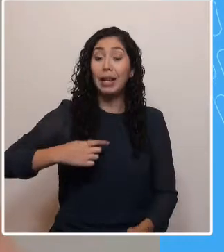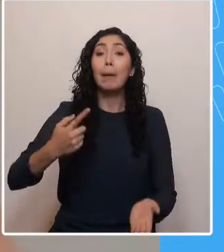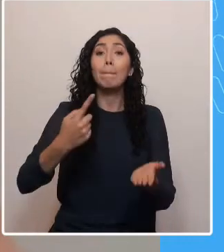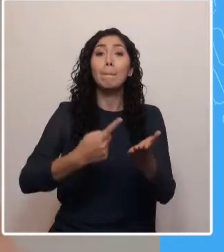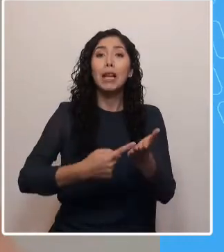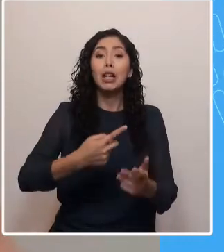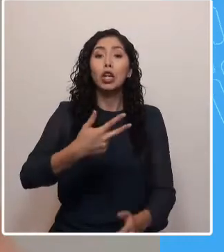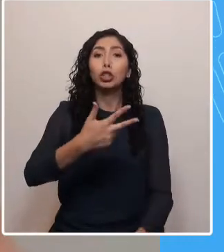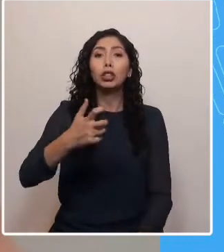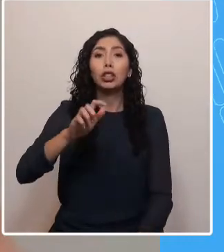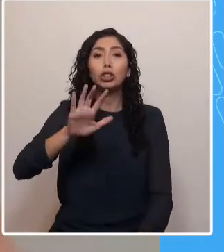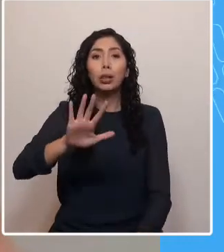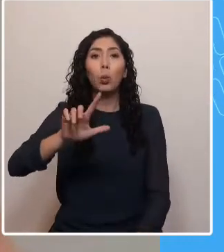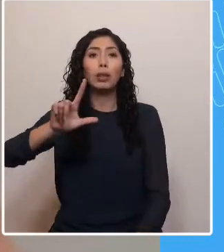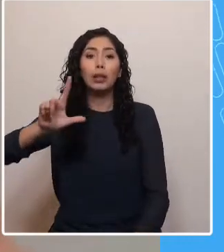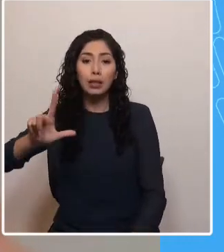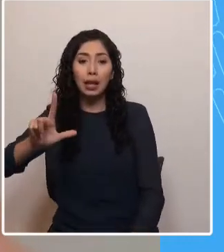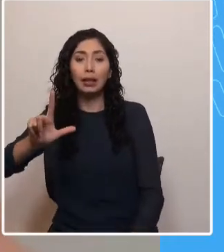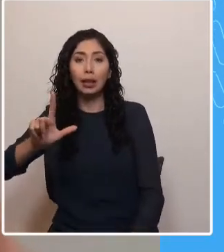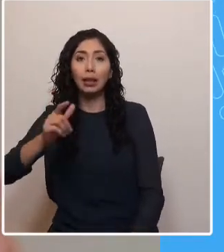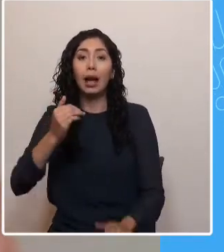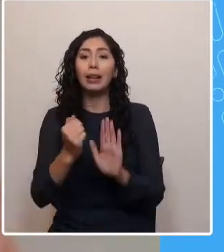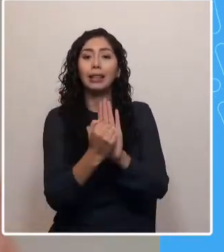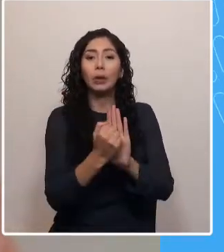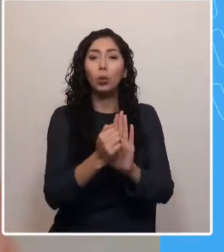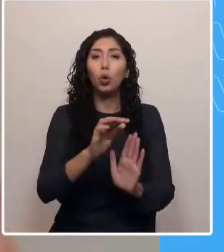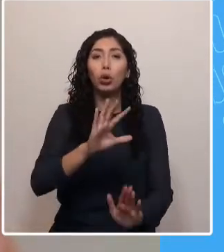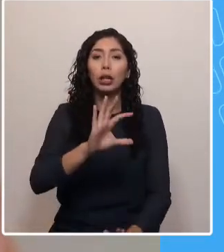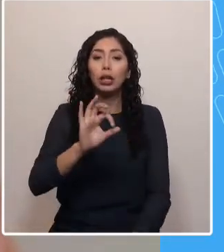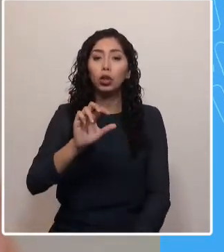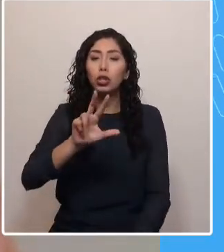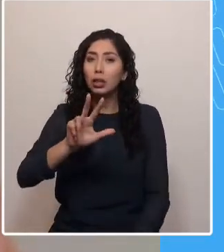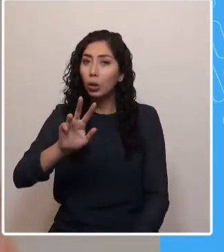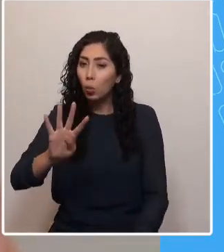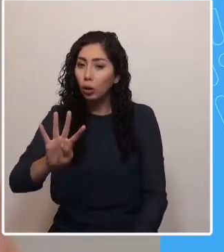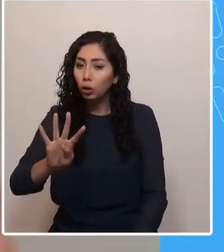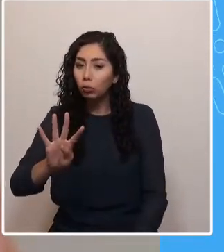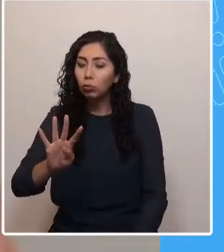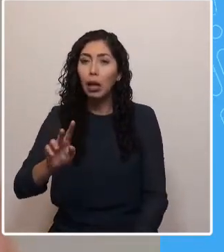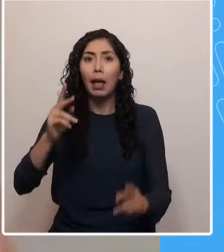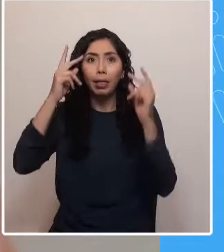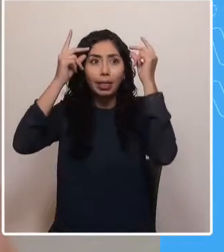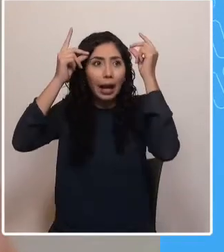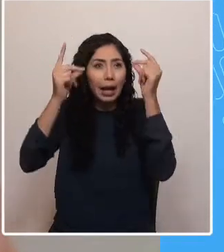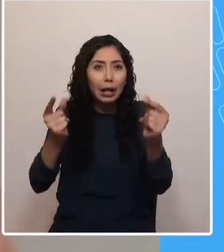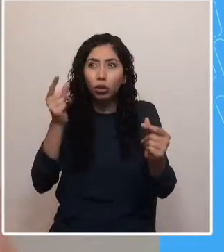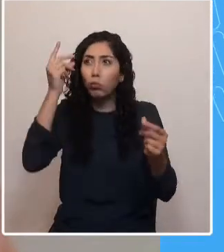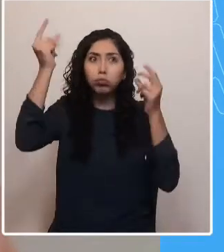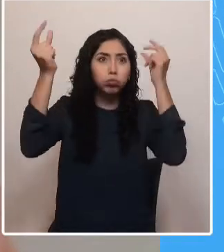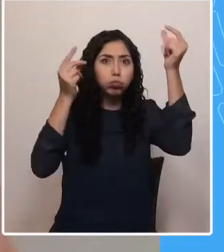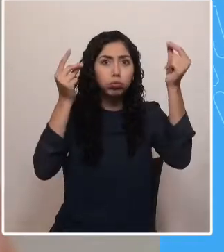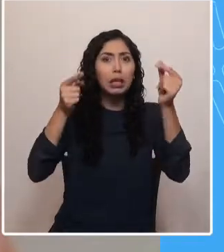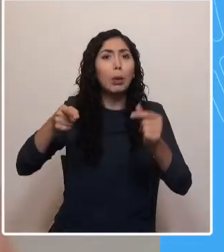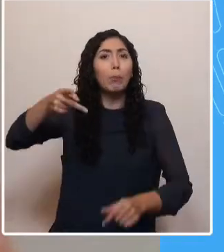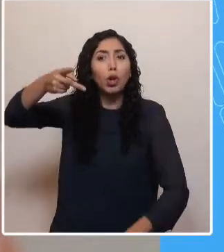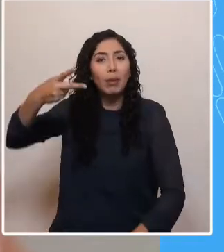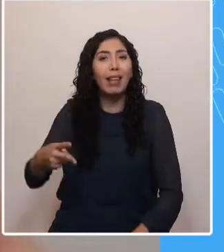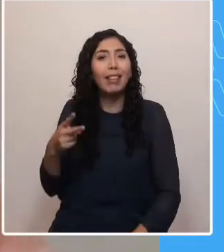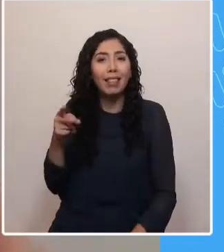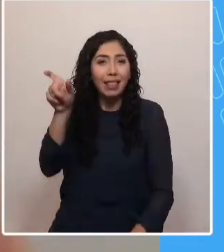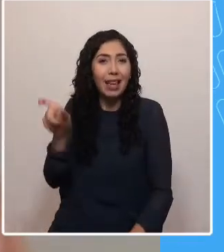1857, artículo 584. Las producciones del talento y del ingenio son propiedad de los